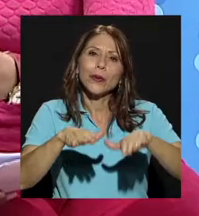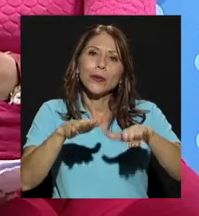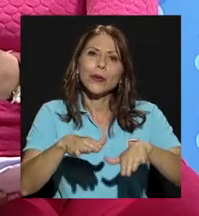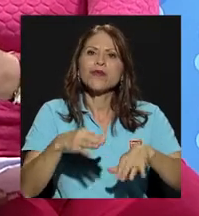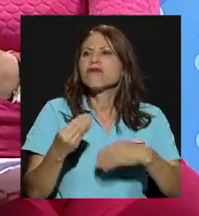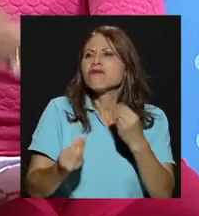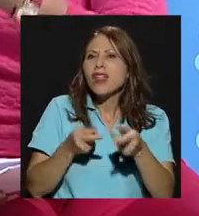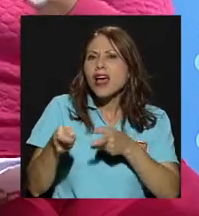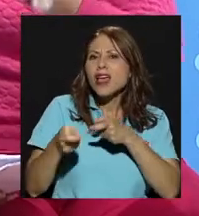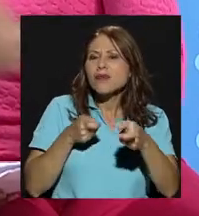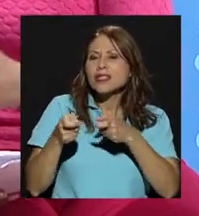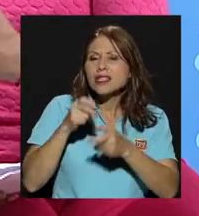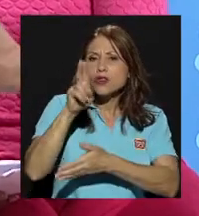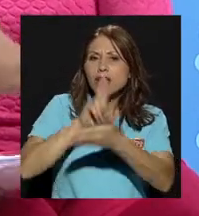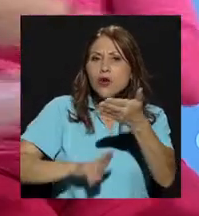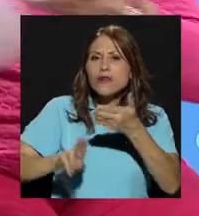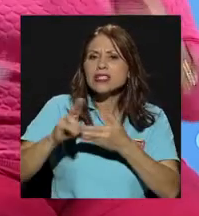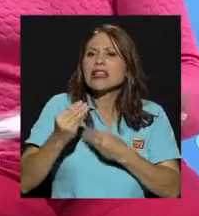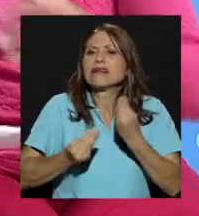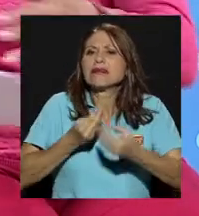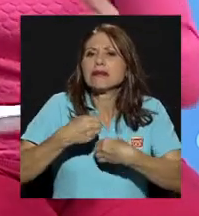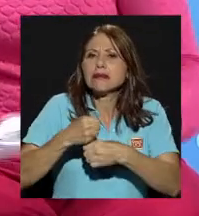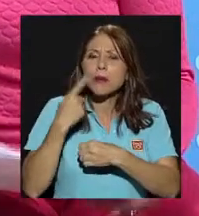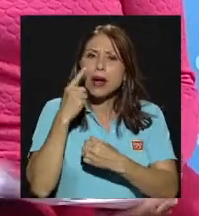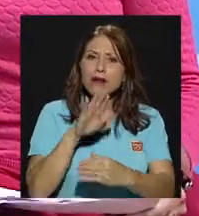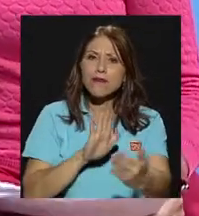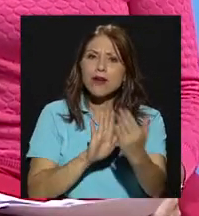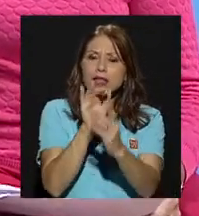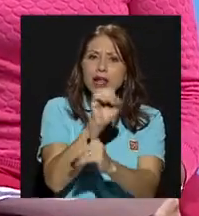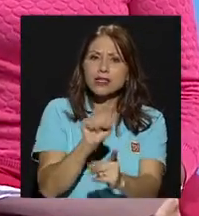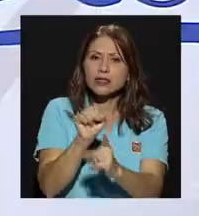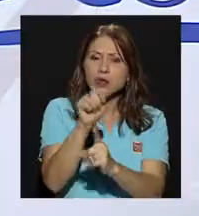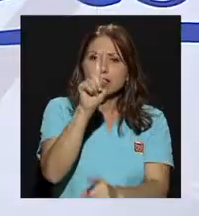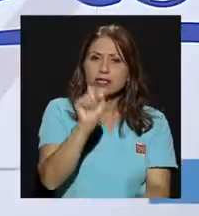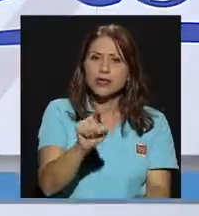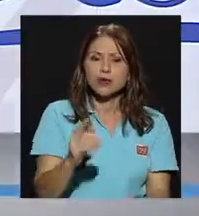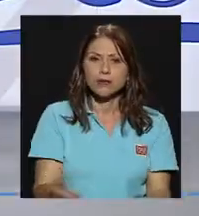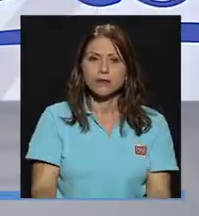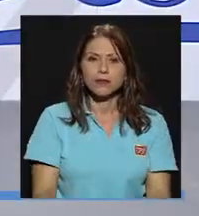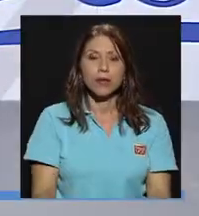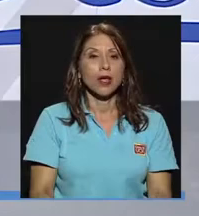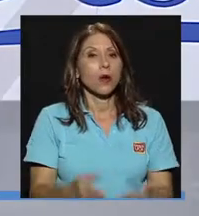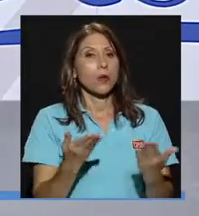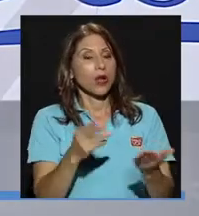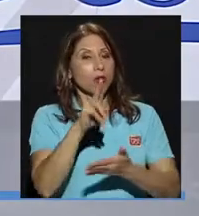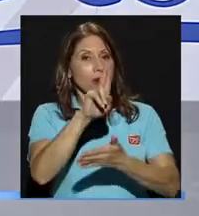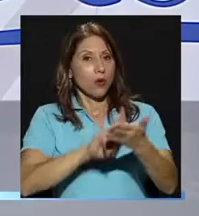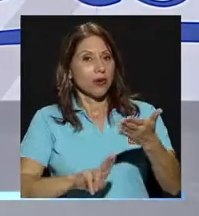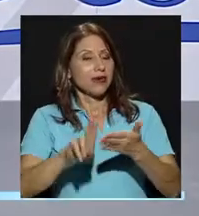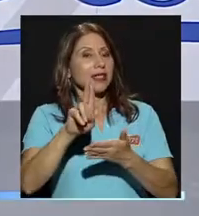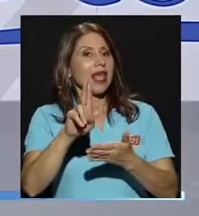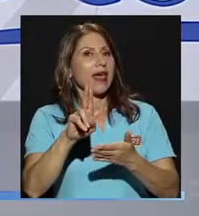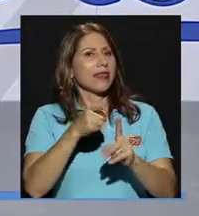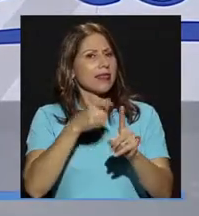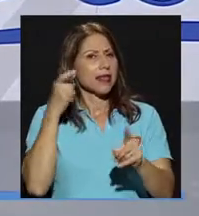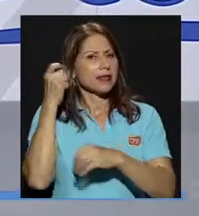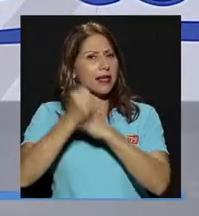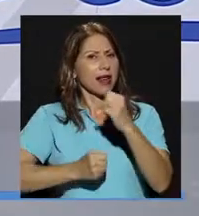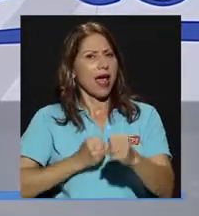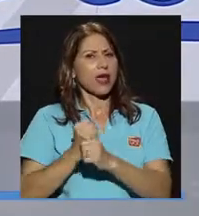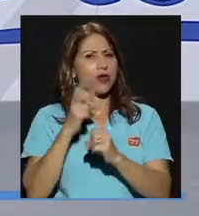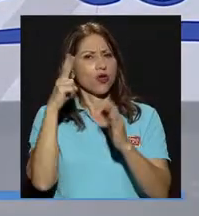venido gestionando la administración de la universidad para poder enfrentar esta situación? Bueno, la universidad desde el